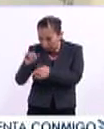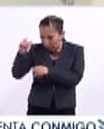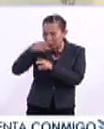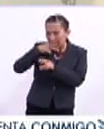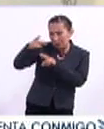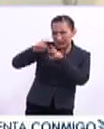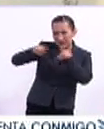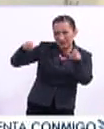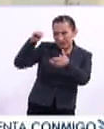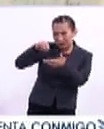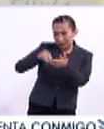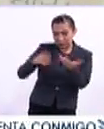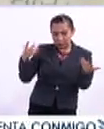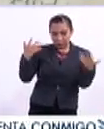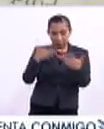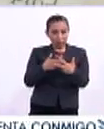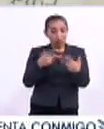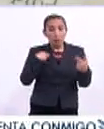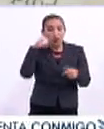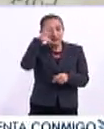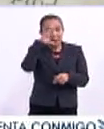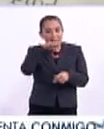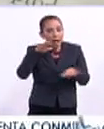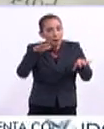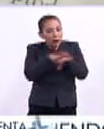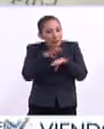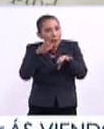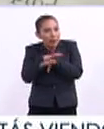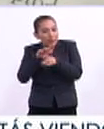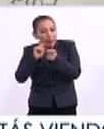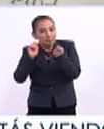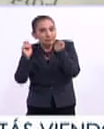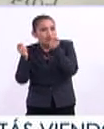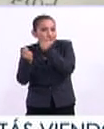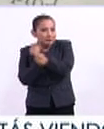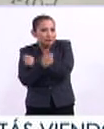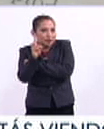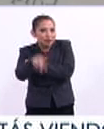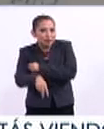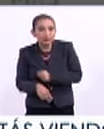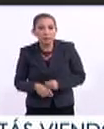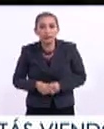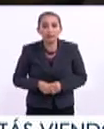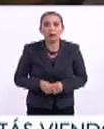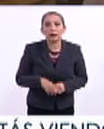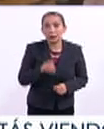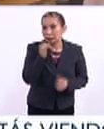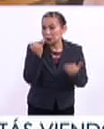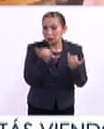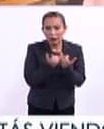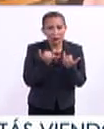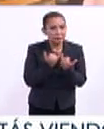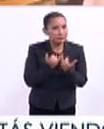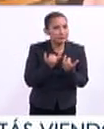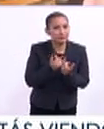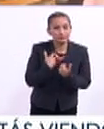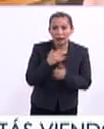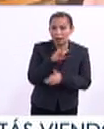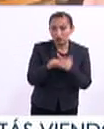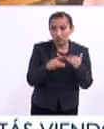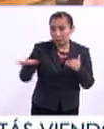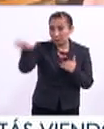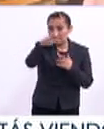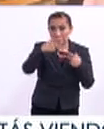matices, Sí. y te das cuenta de cómo la ciencia se va Pues sí, ¿no? perfeccionando. Totalmente. Y como en cualquier otro, es que creo que para